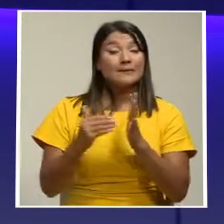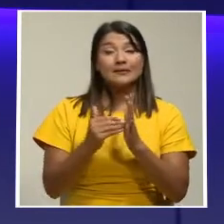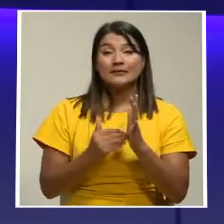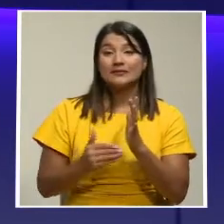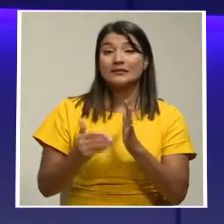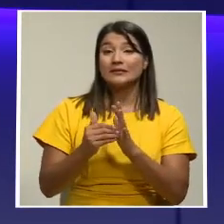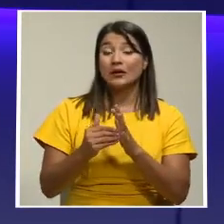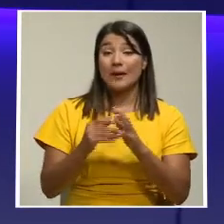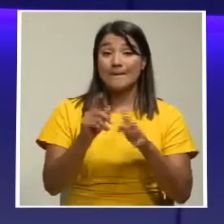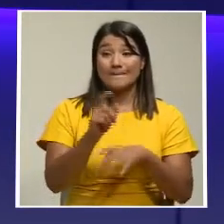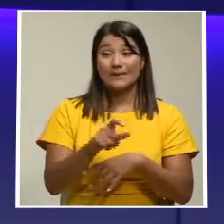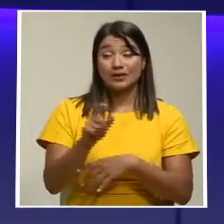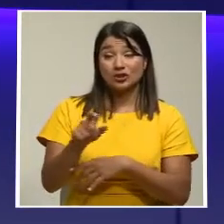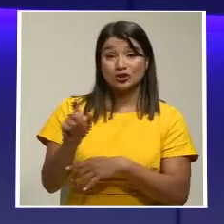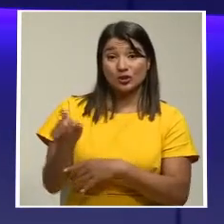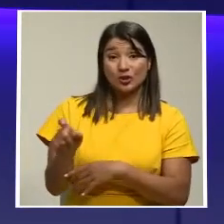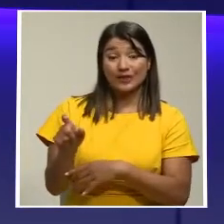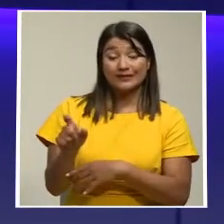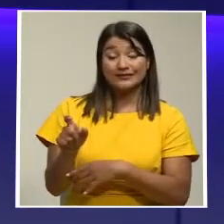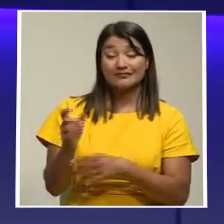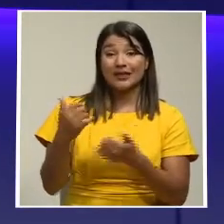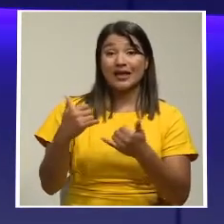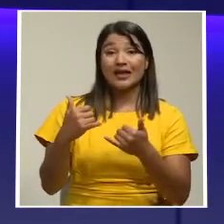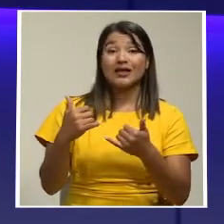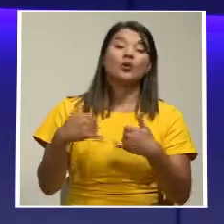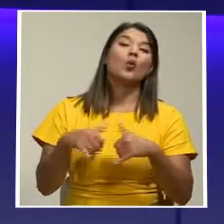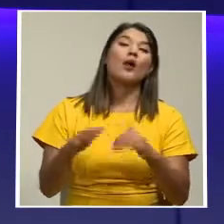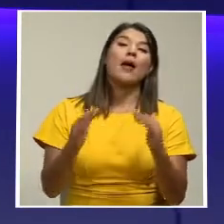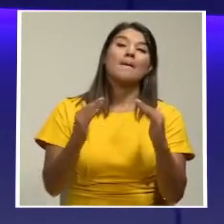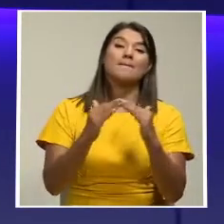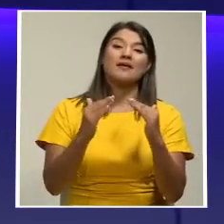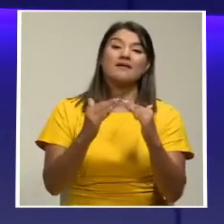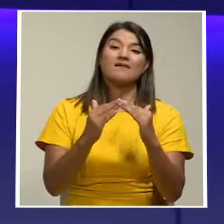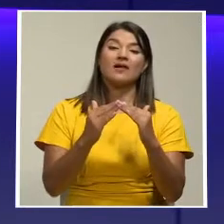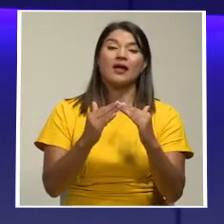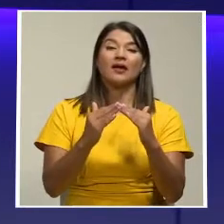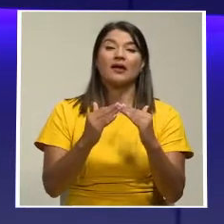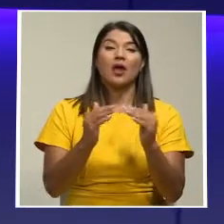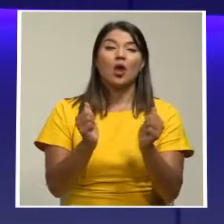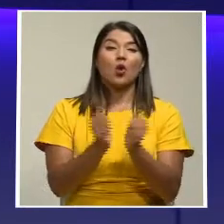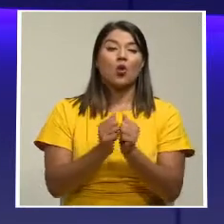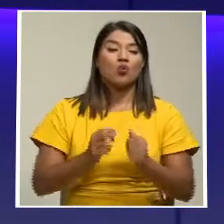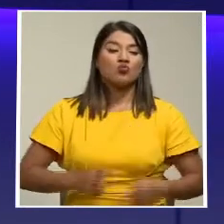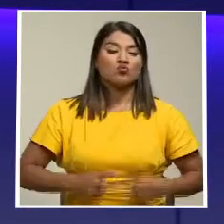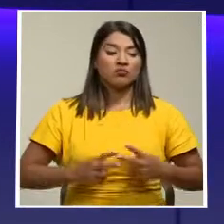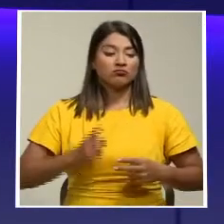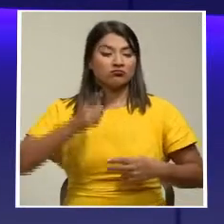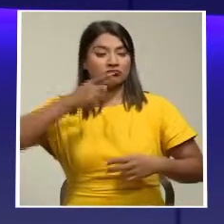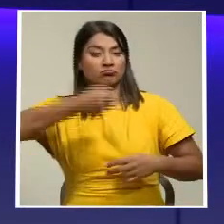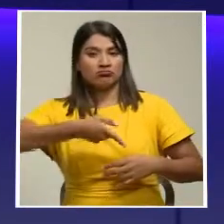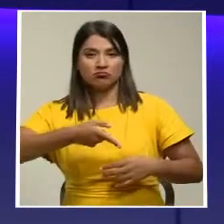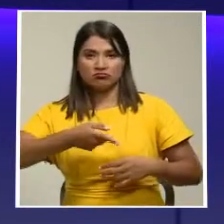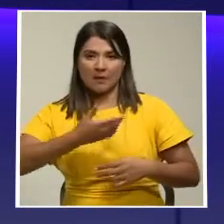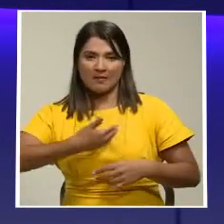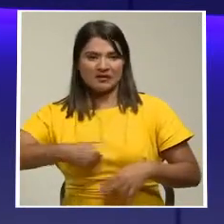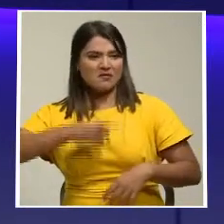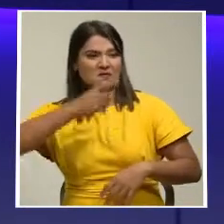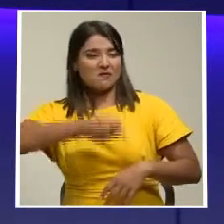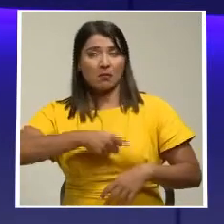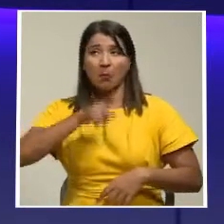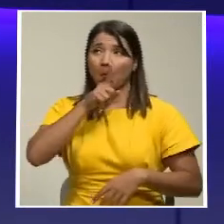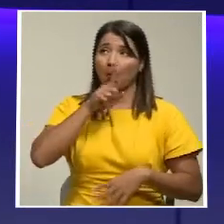que viven bajo una dictadura, bajo un régimen que no